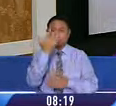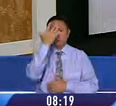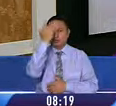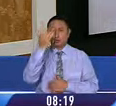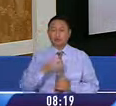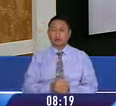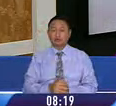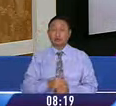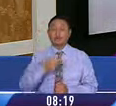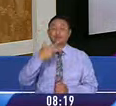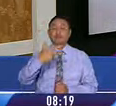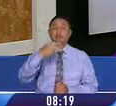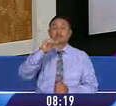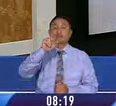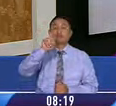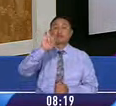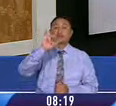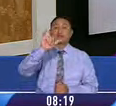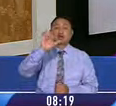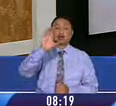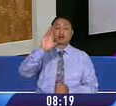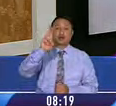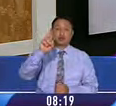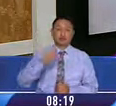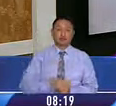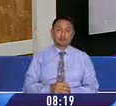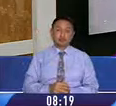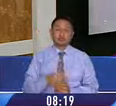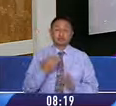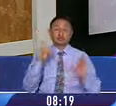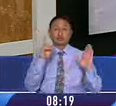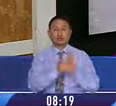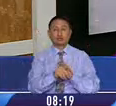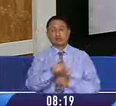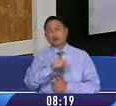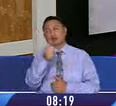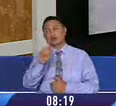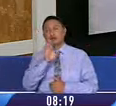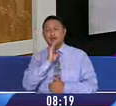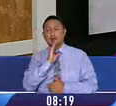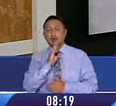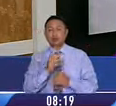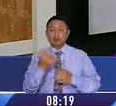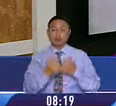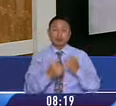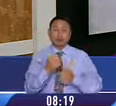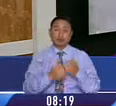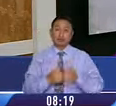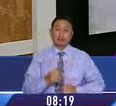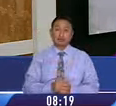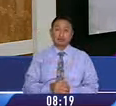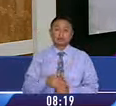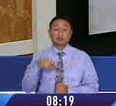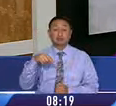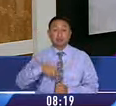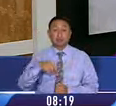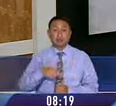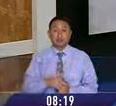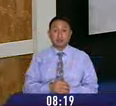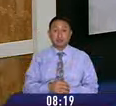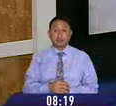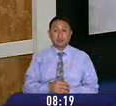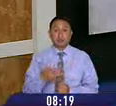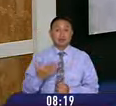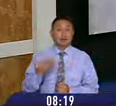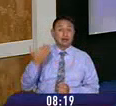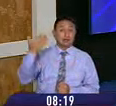en Chiriacu, también en el sur de Quito, denuncian otra fuga de agua. Otro problema más que tienen desde hace